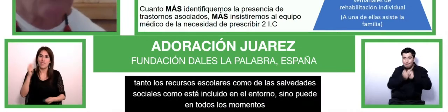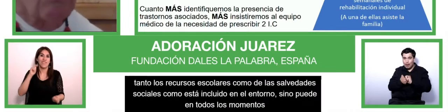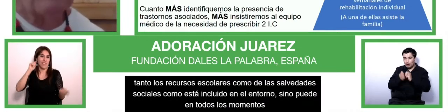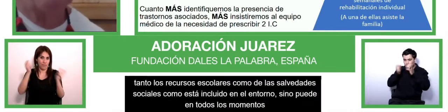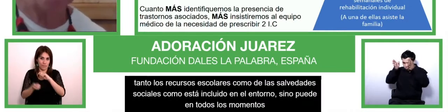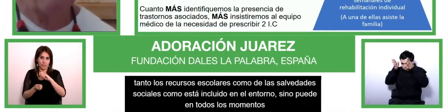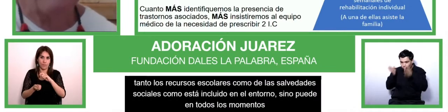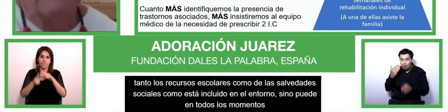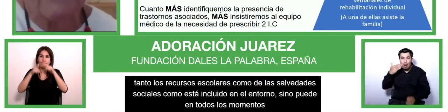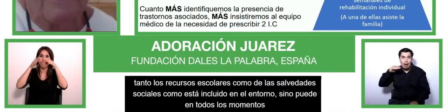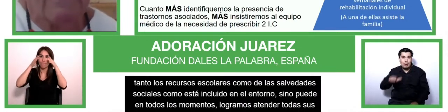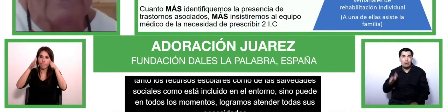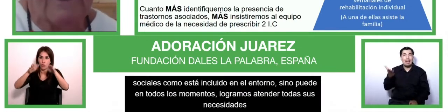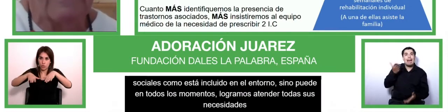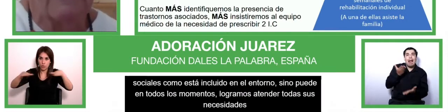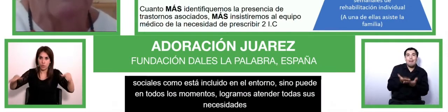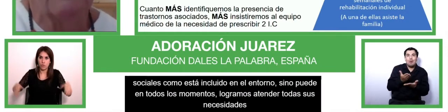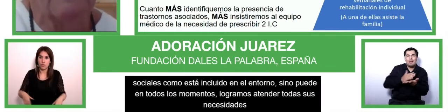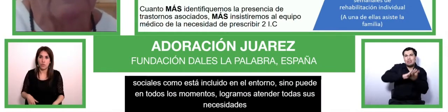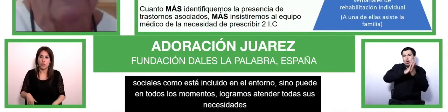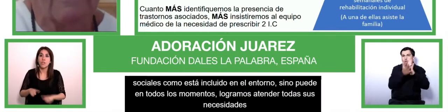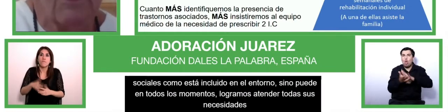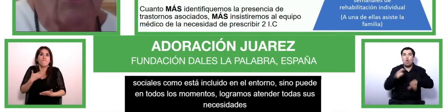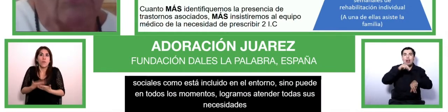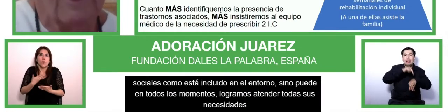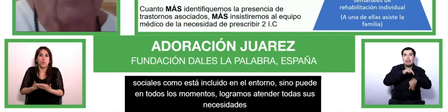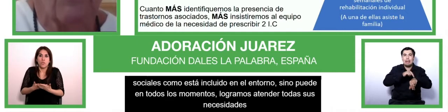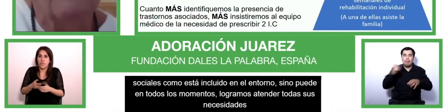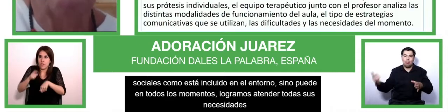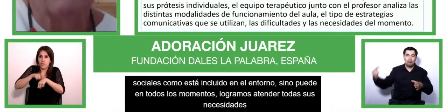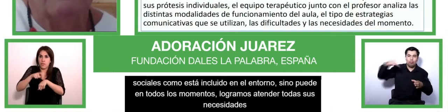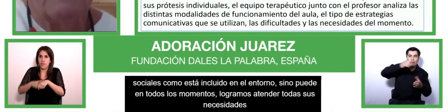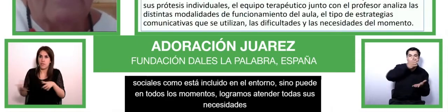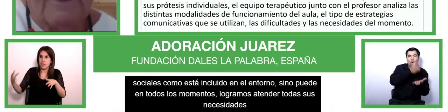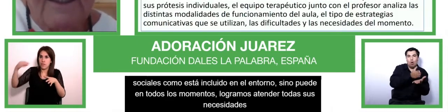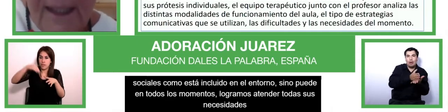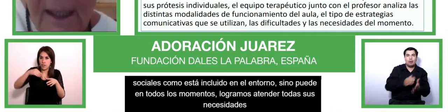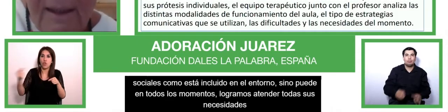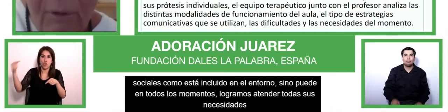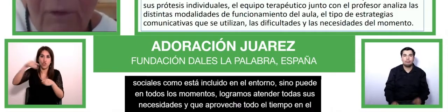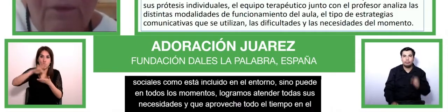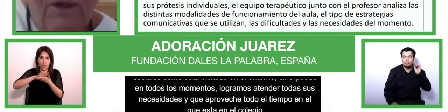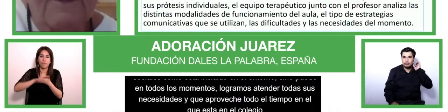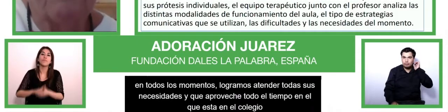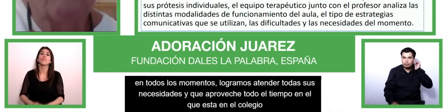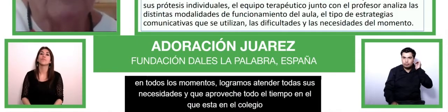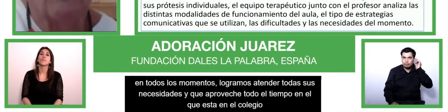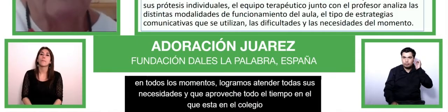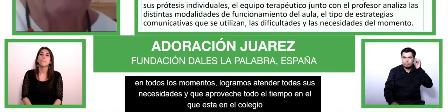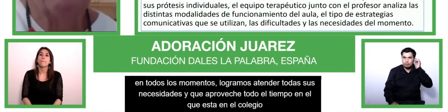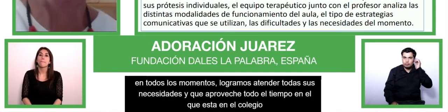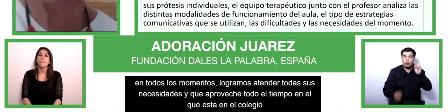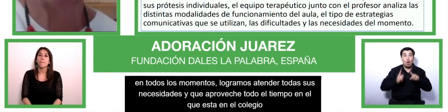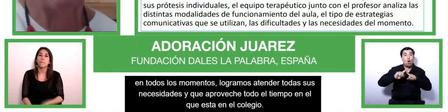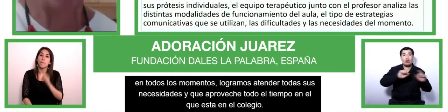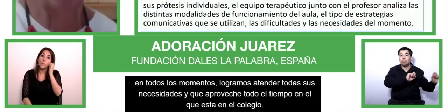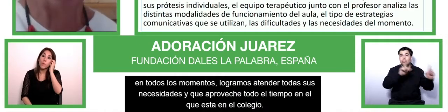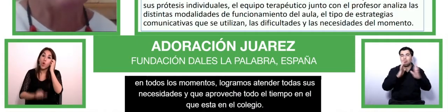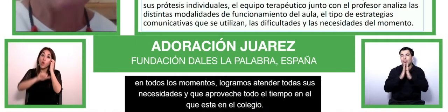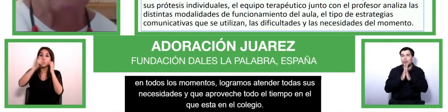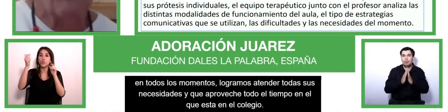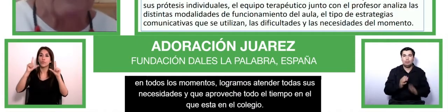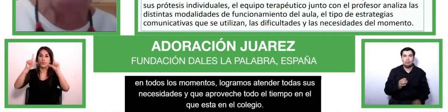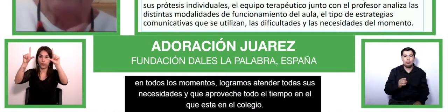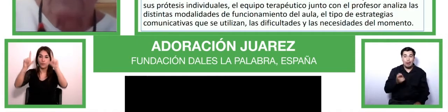aproveche todo el tiempo en el que está en el colegio. La siguiente, por favor. Bueno, aquí vemos que también